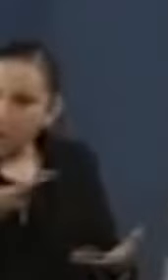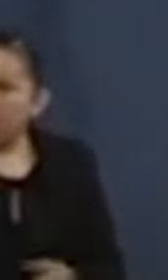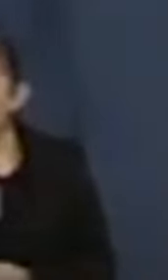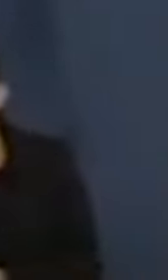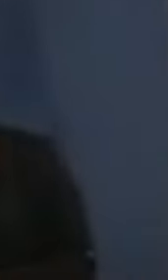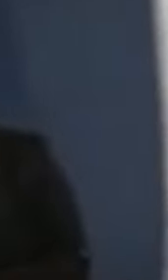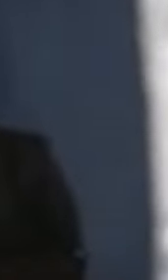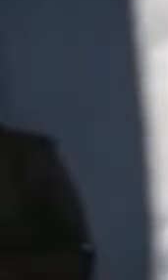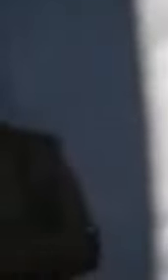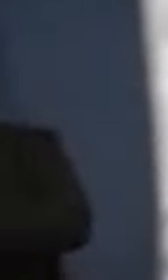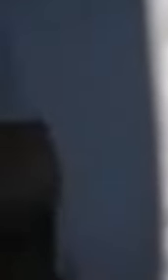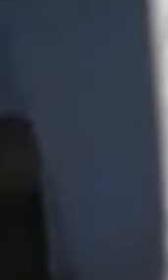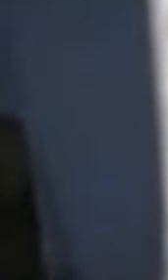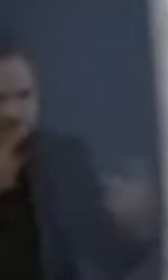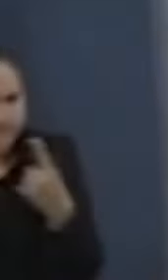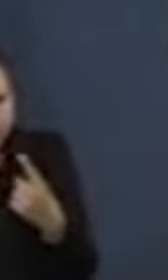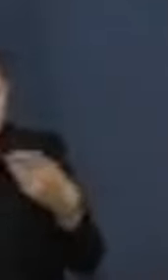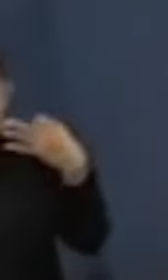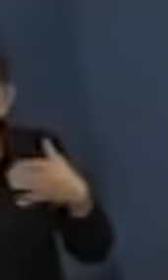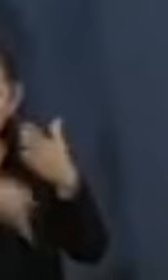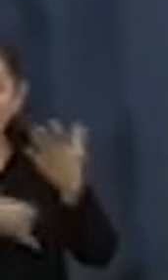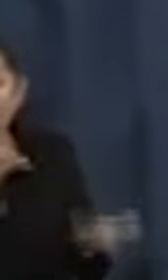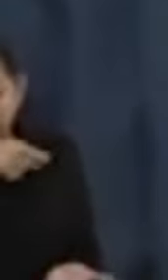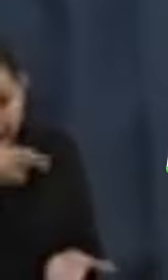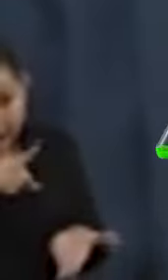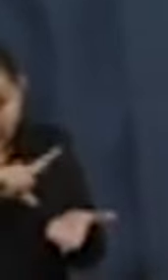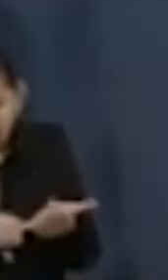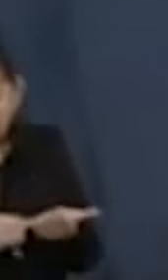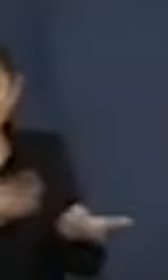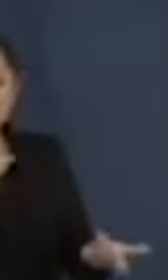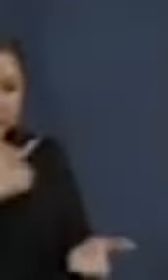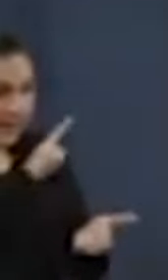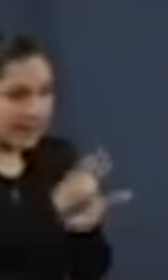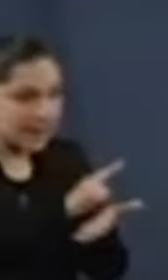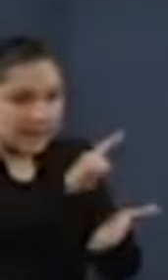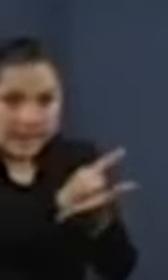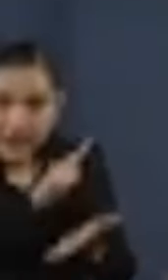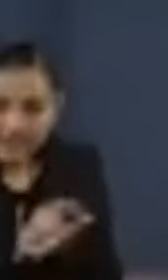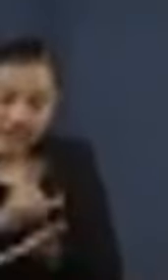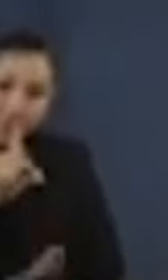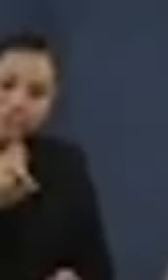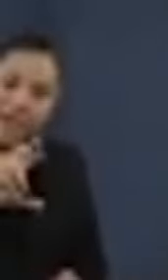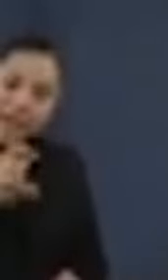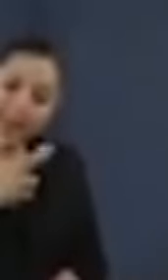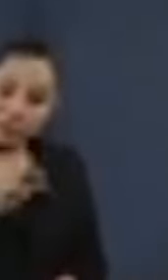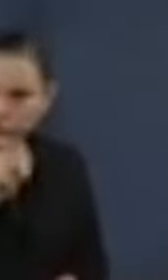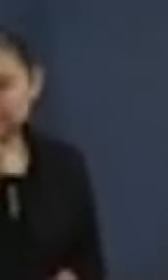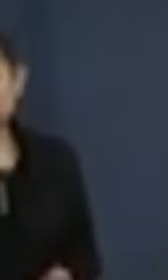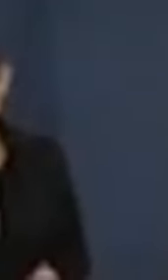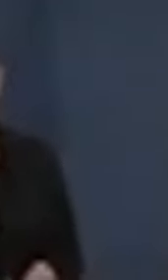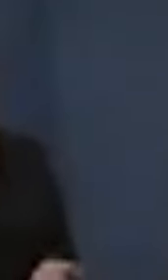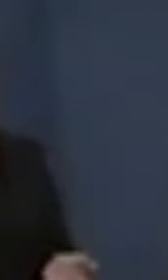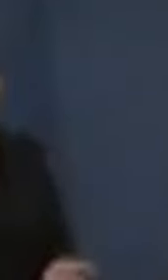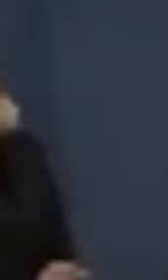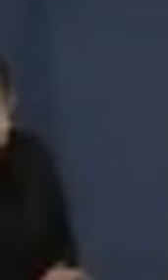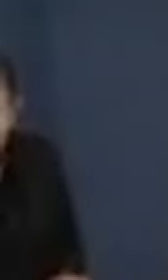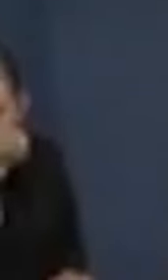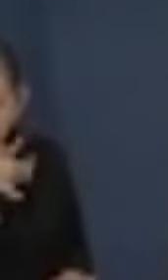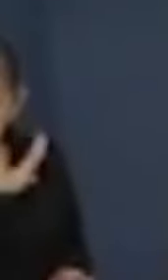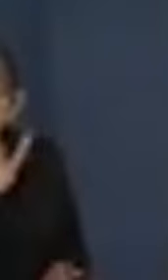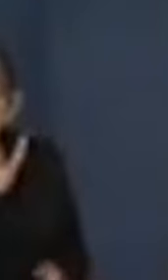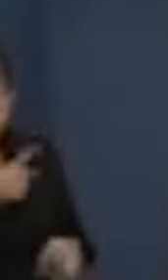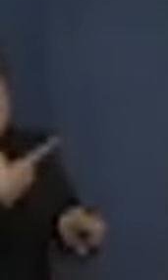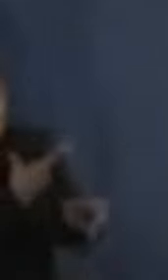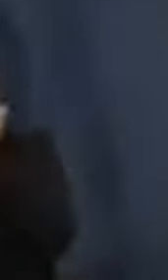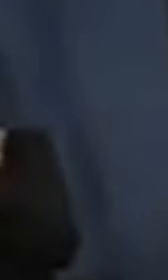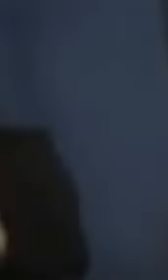manda y tiene los votos en la Cámara, pero esa mayoría es temporal, al tiempo que recordó que vivimos en un país con derechos avanzados que